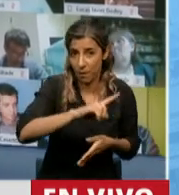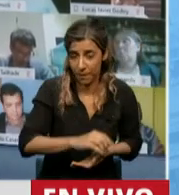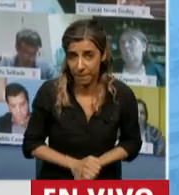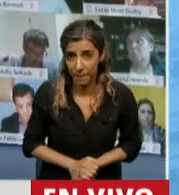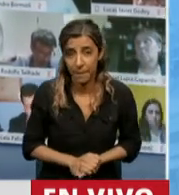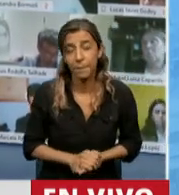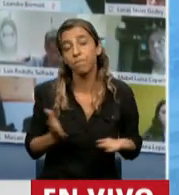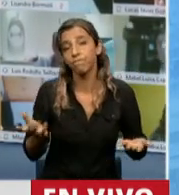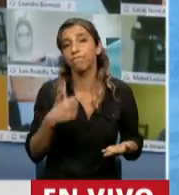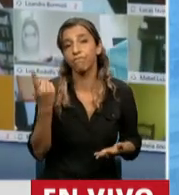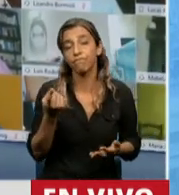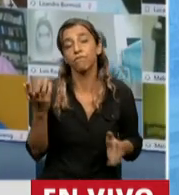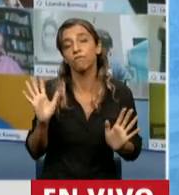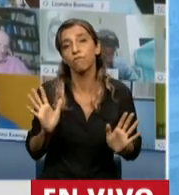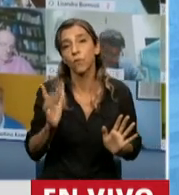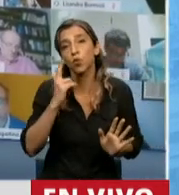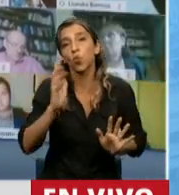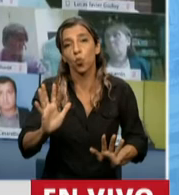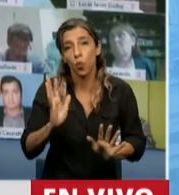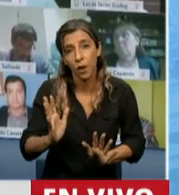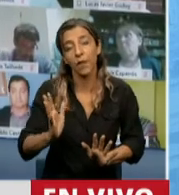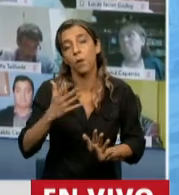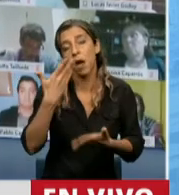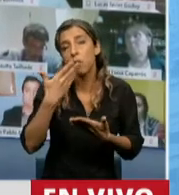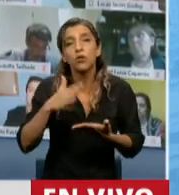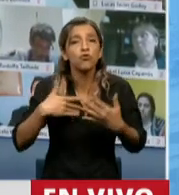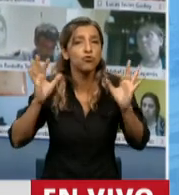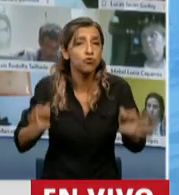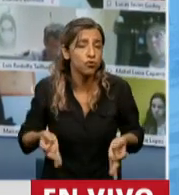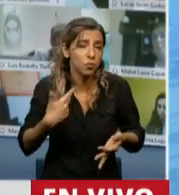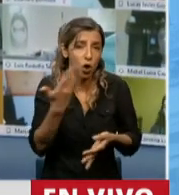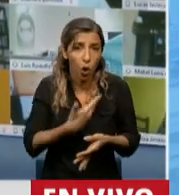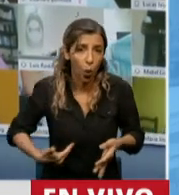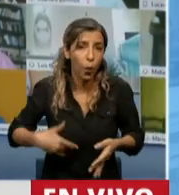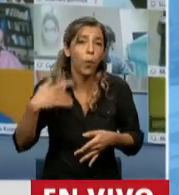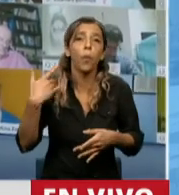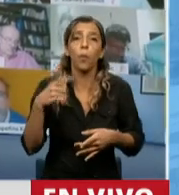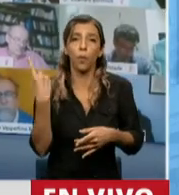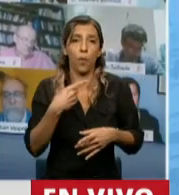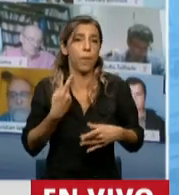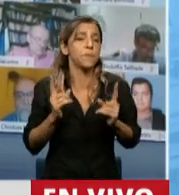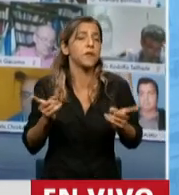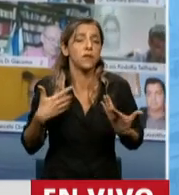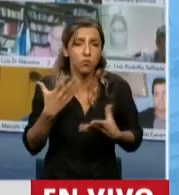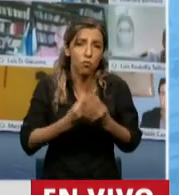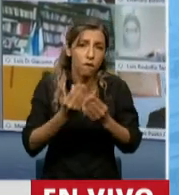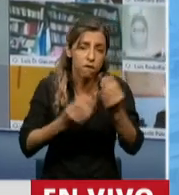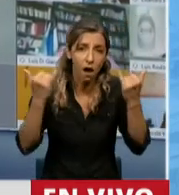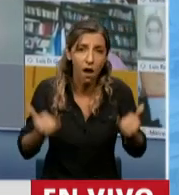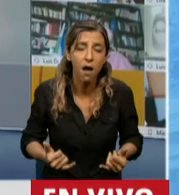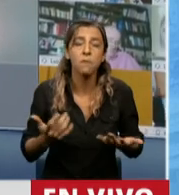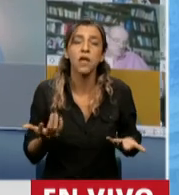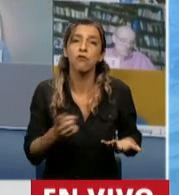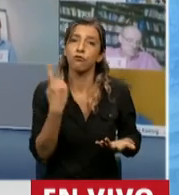de hablar. Seguramente nosotros, como gobierno, hemos cometido errores, lo hemos cometido, pero de ninguna manera uno